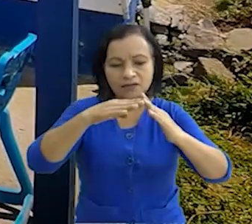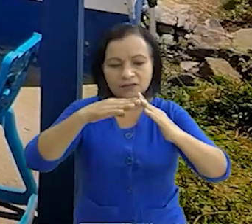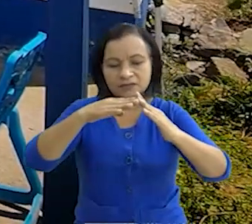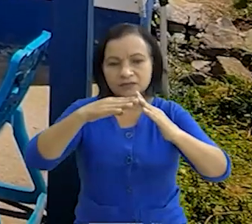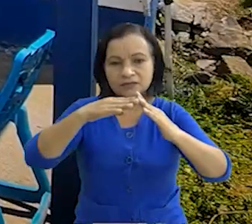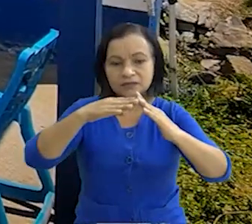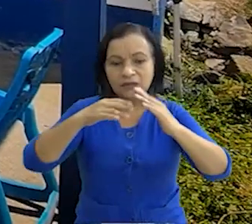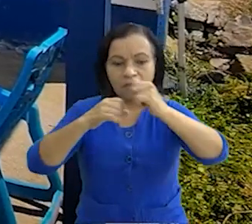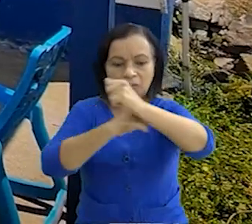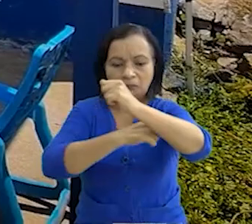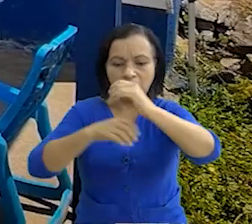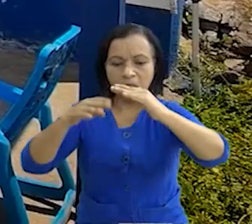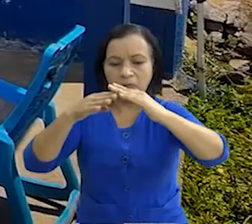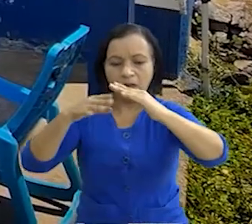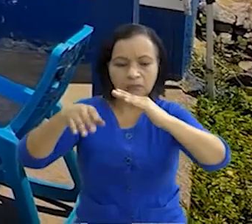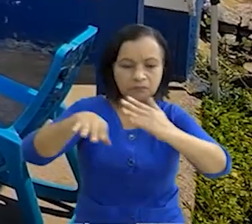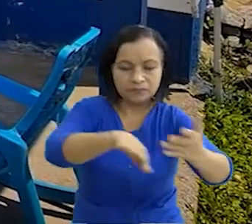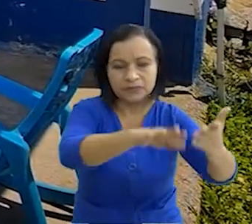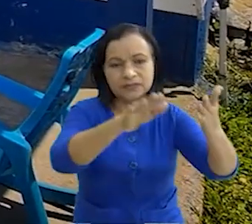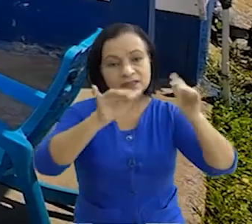lo que era el puente.